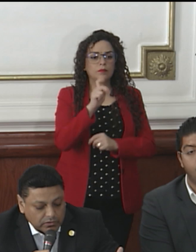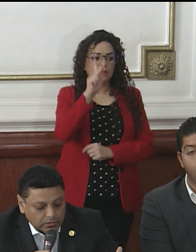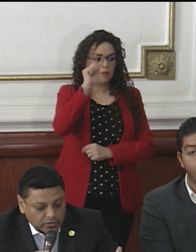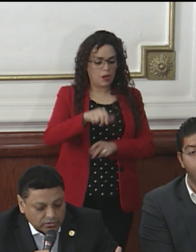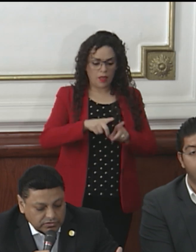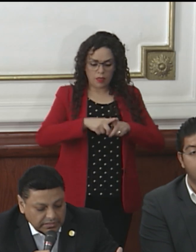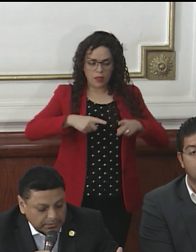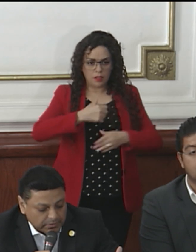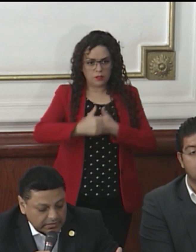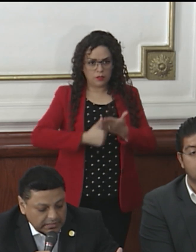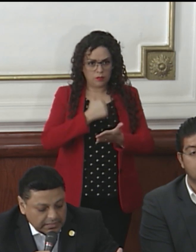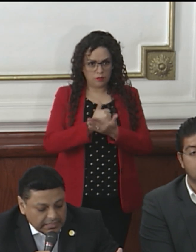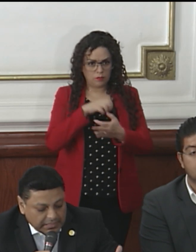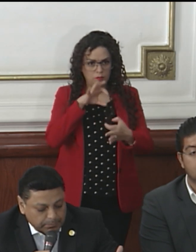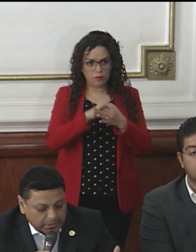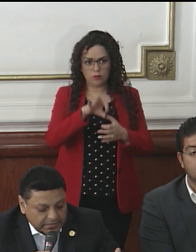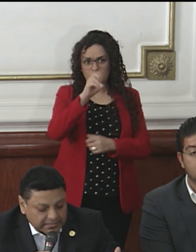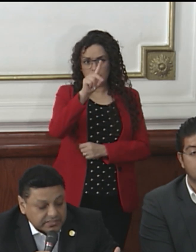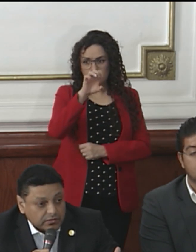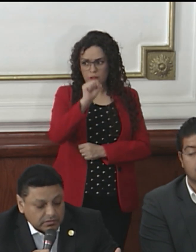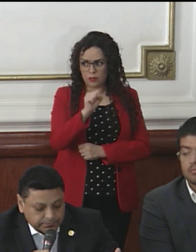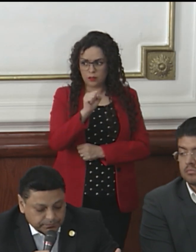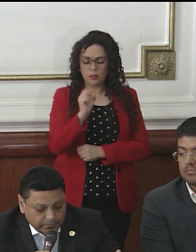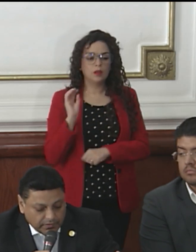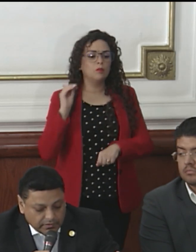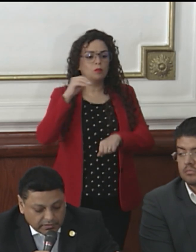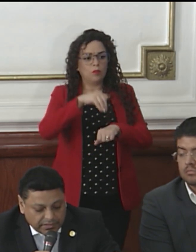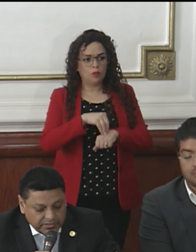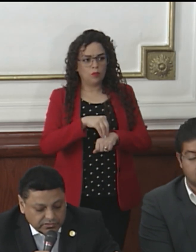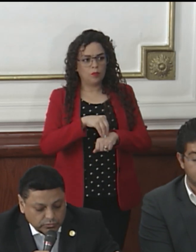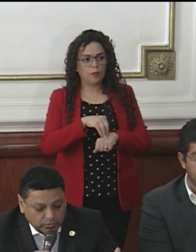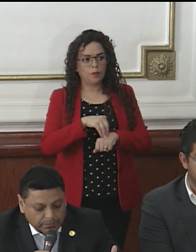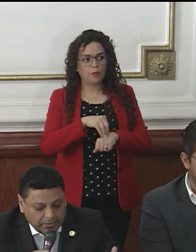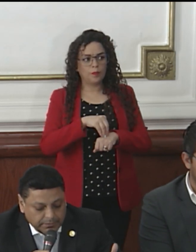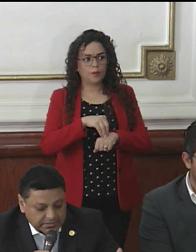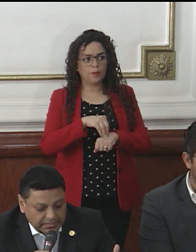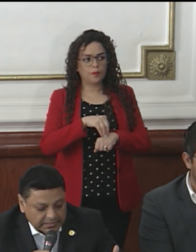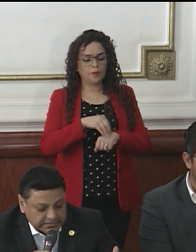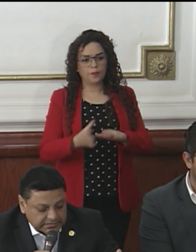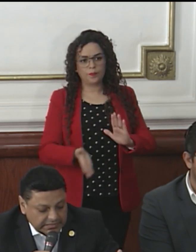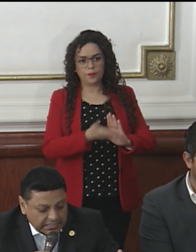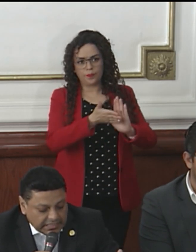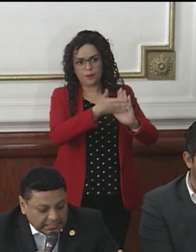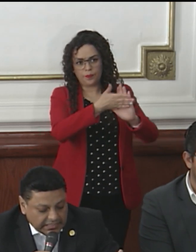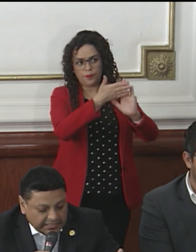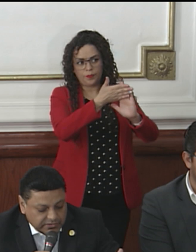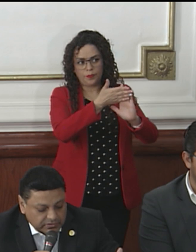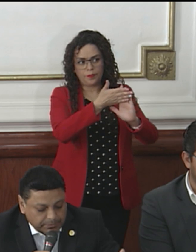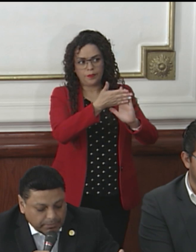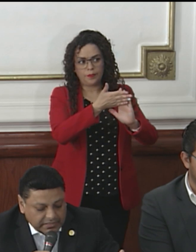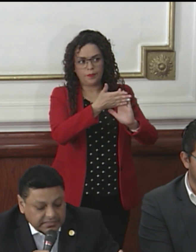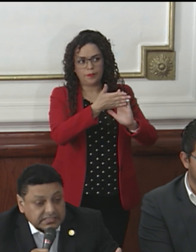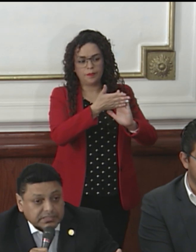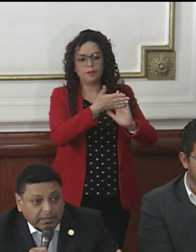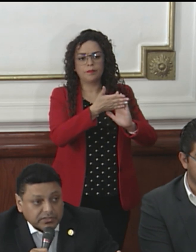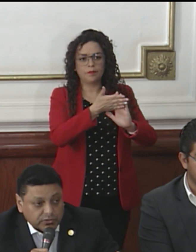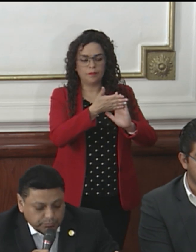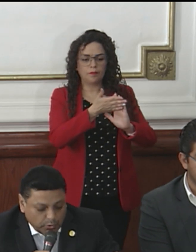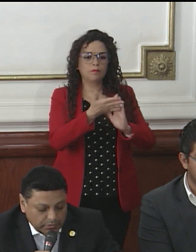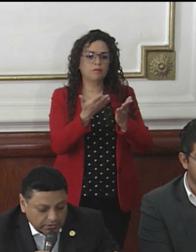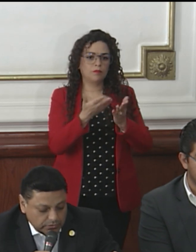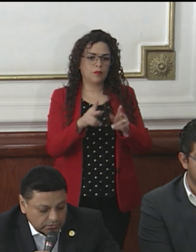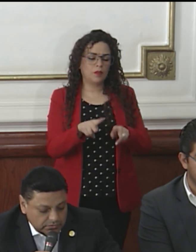Urbano Sostenible, la implementación de infraestructura para bicicletas, la creación de parques y